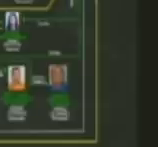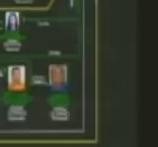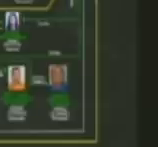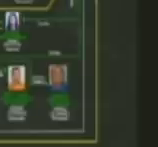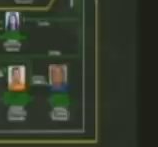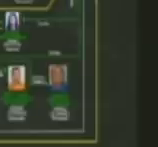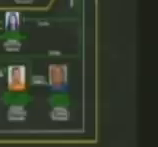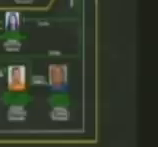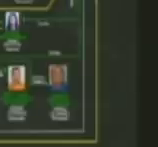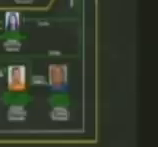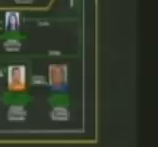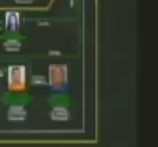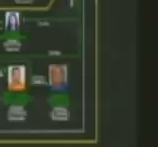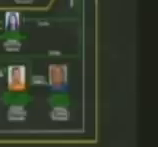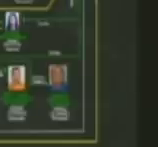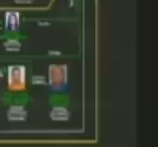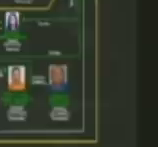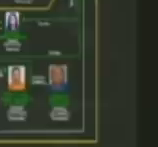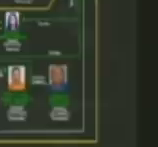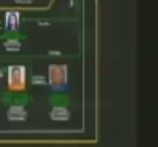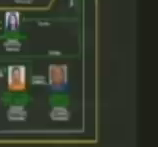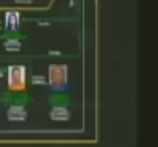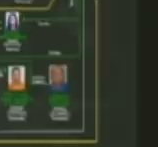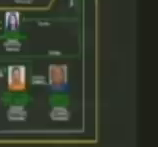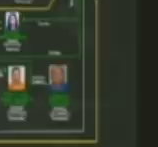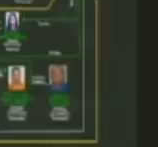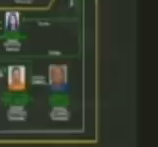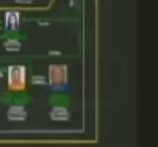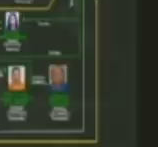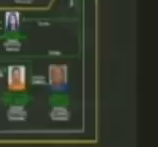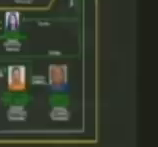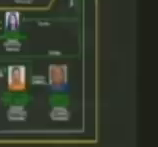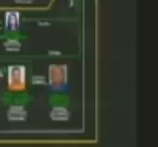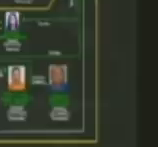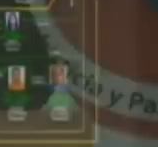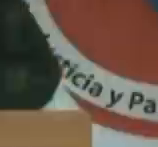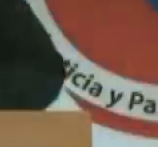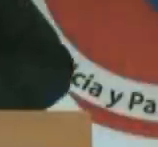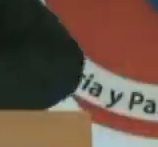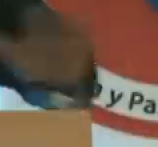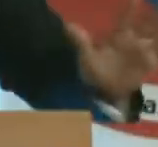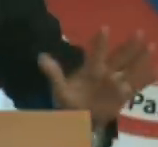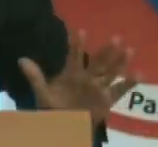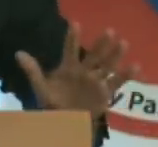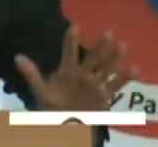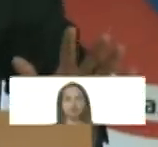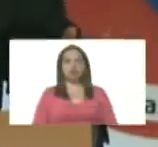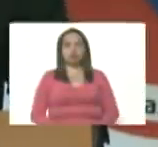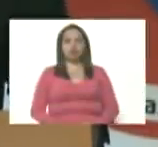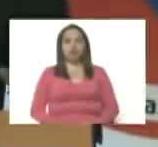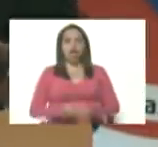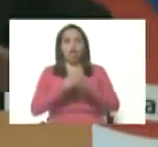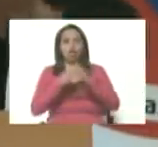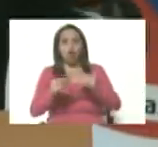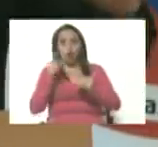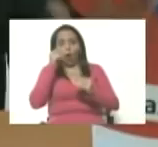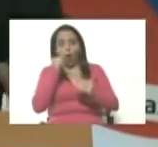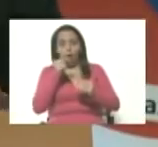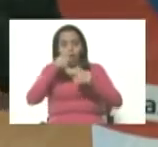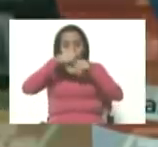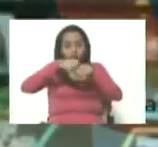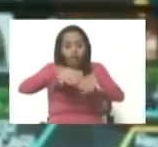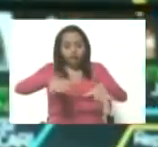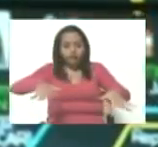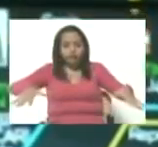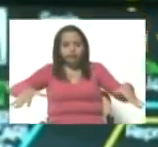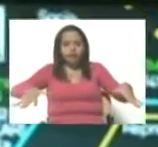hermano, los nietos, los sobrinos, los hijos de los nietos. Bueno, un entramado familiar. Crearon una